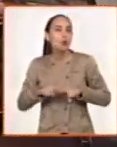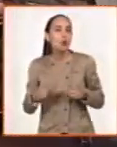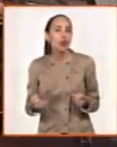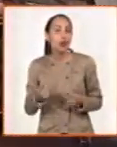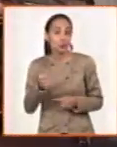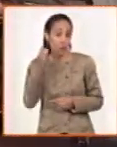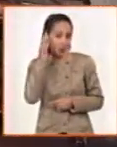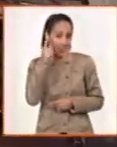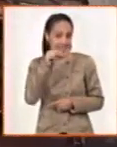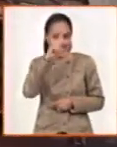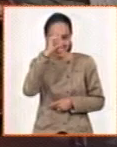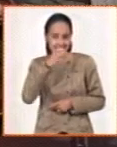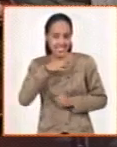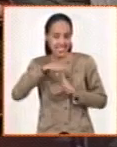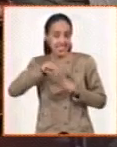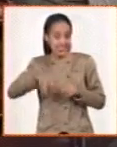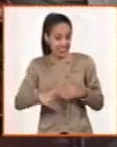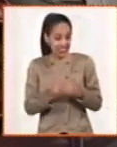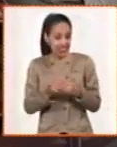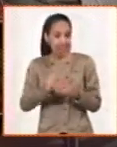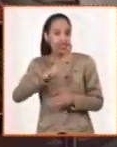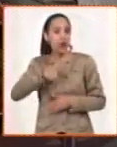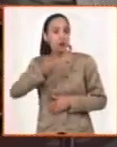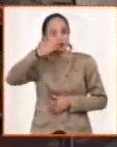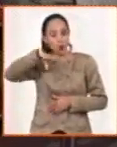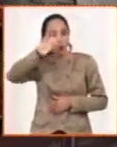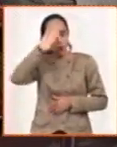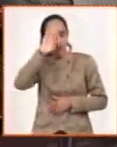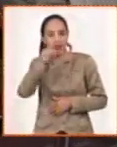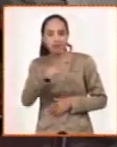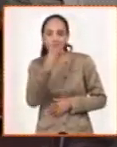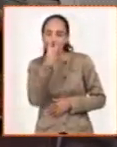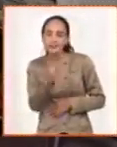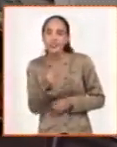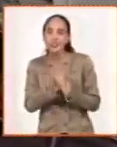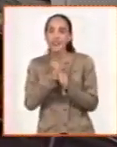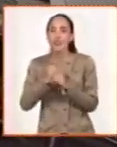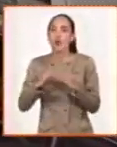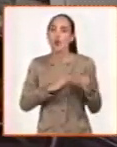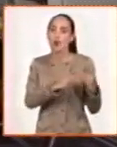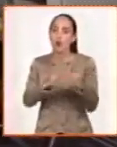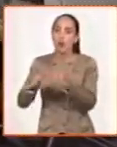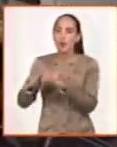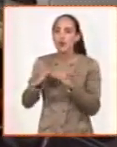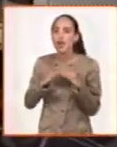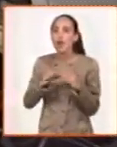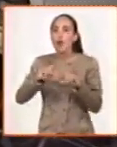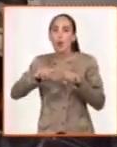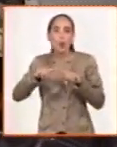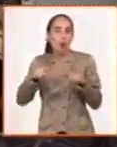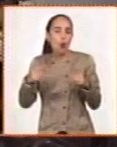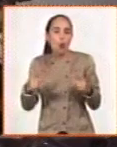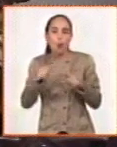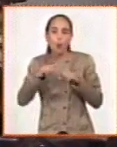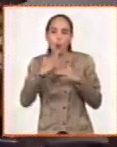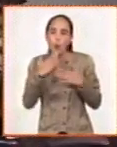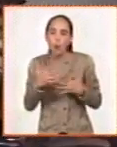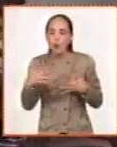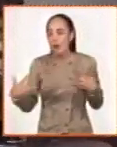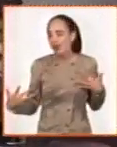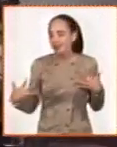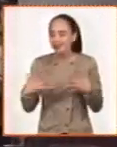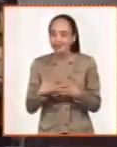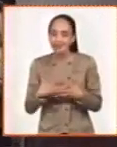de la Cultura Cubana, dedicado sobre todo a ese trabajo comunitario, cómo se engarza esta celebración de todos estos